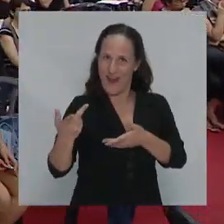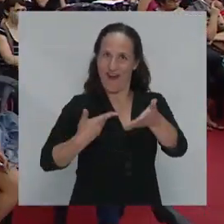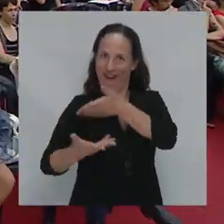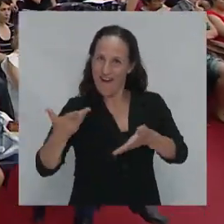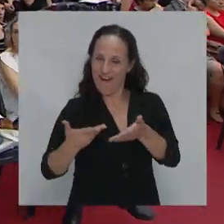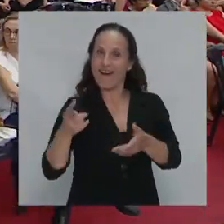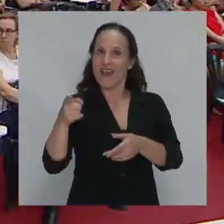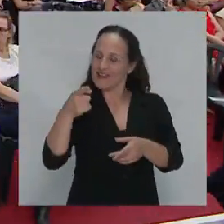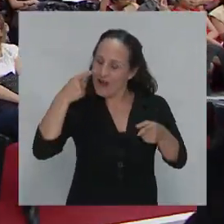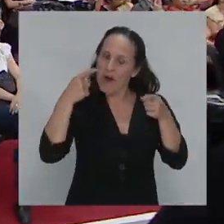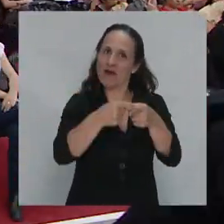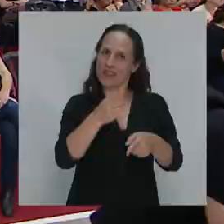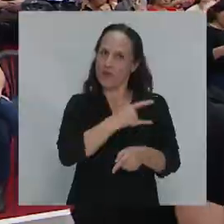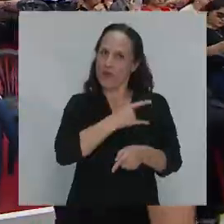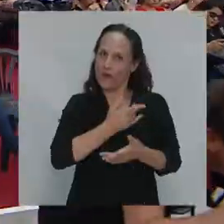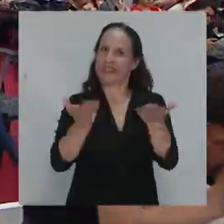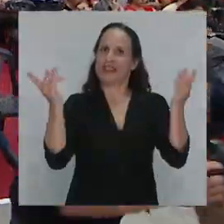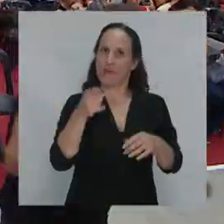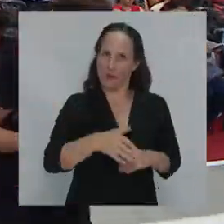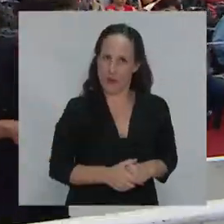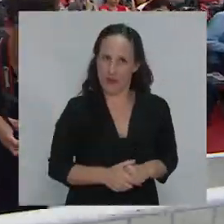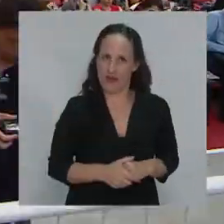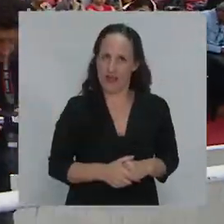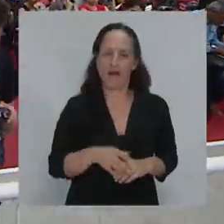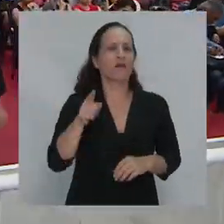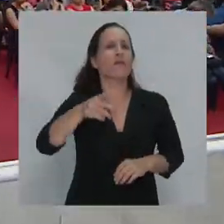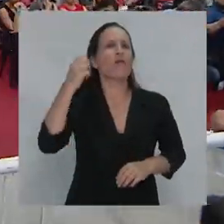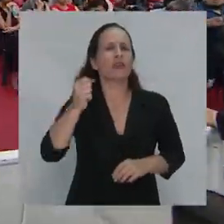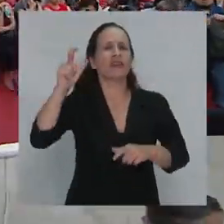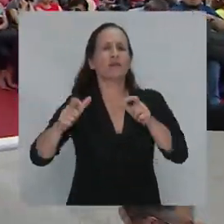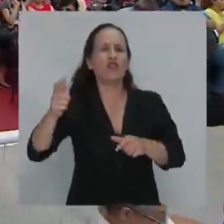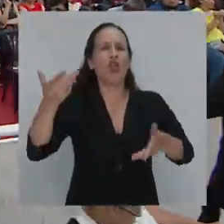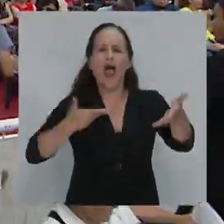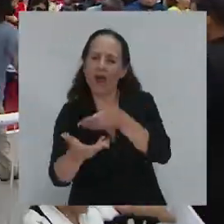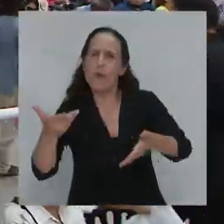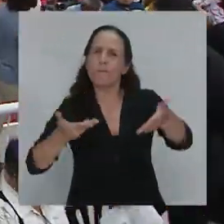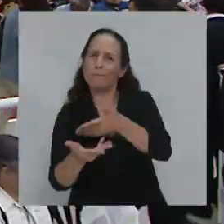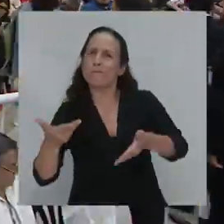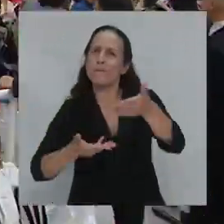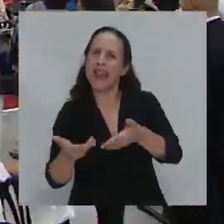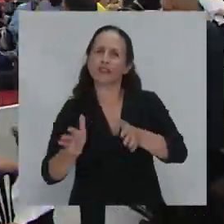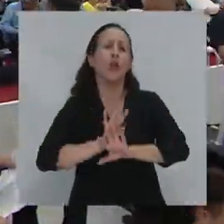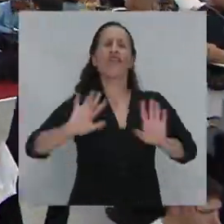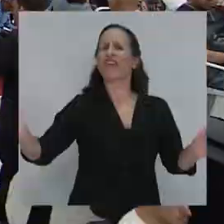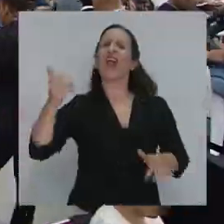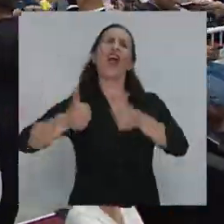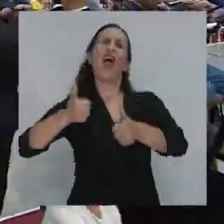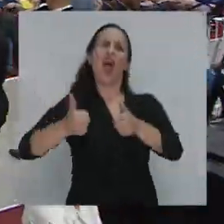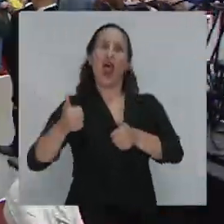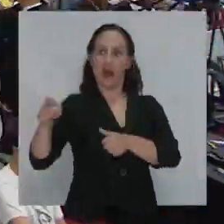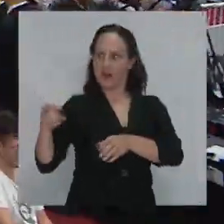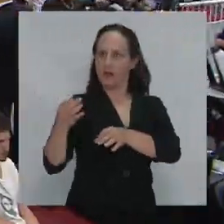universidad pública, que debe basar su pensamiento en la cooperación y abandonar la idea de la competencia